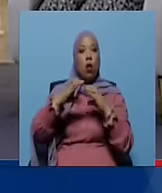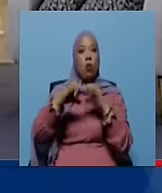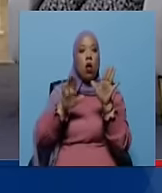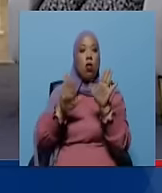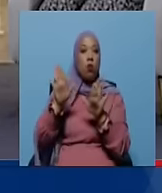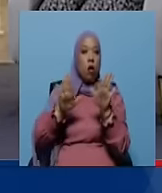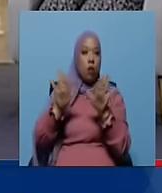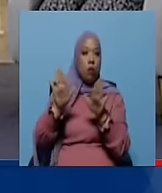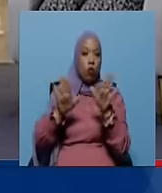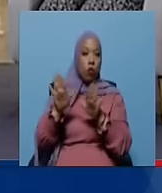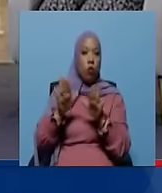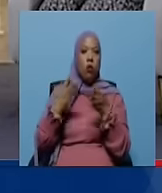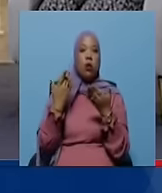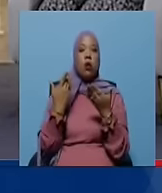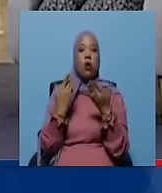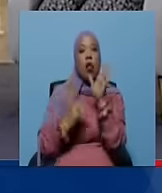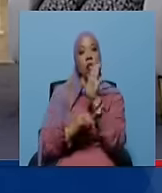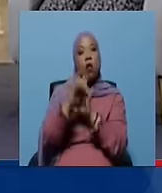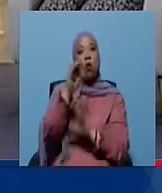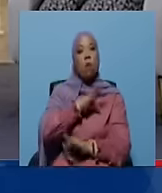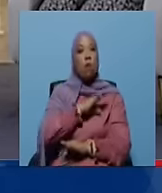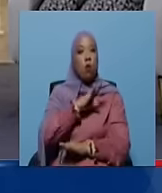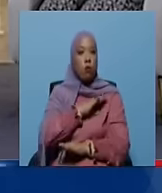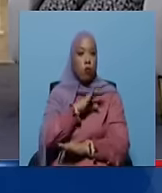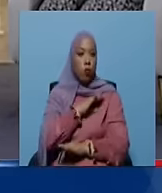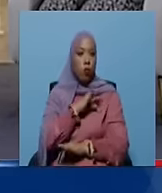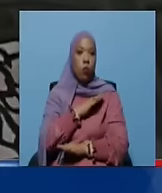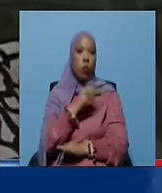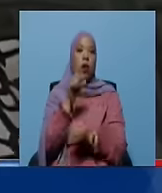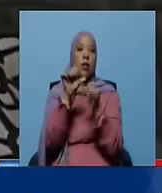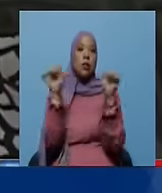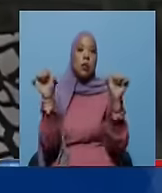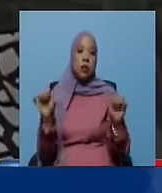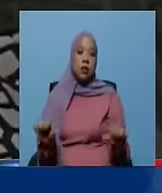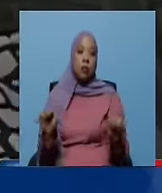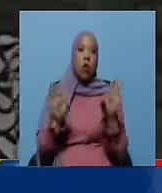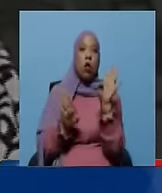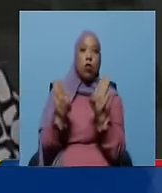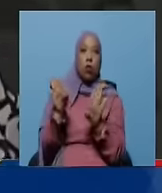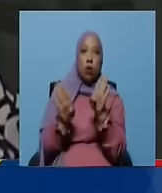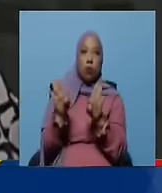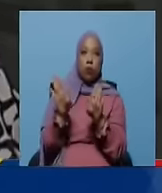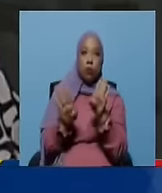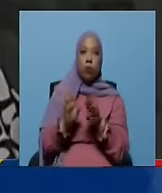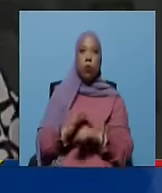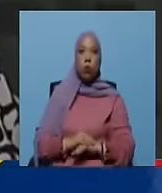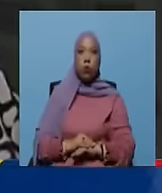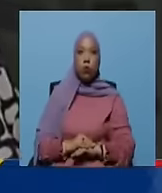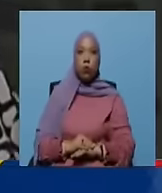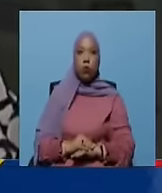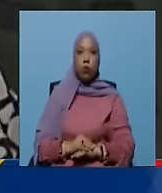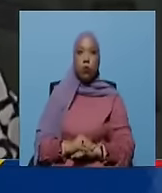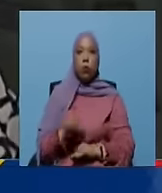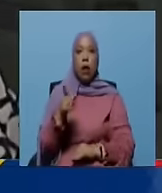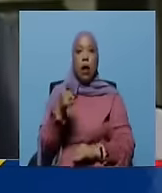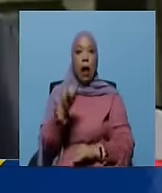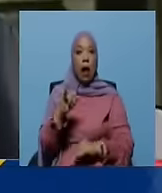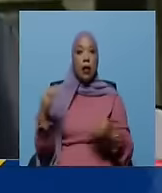Nazaret, desarrollar nuestro propio modelo turístico. Aquí se